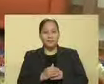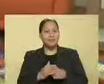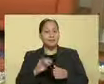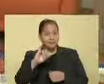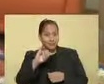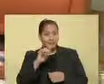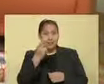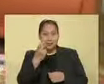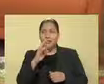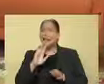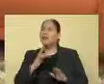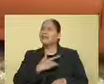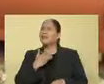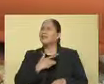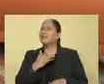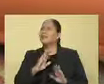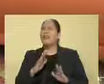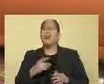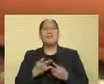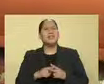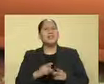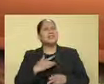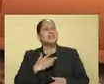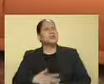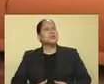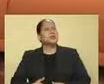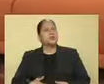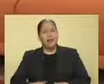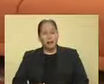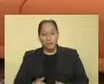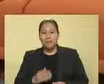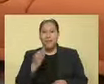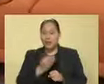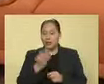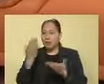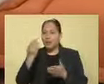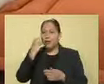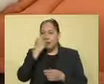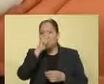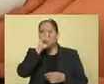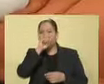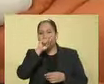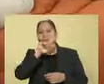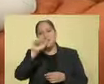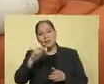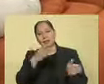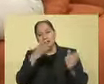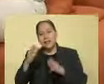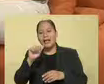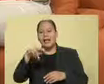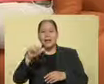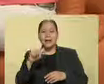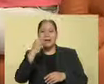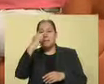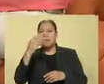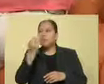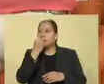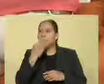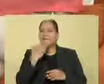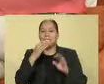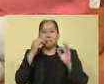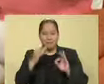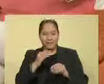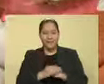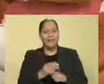Pues sí, ya hace hambre, ¿cómo no? ¿Y qué tal que empezamos la mañana con ojitos pajaritos y el rato con Ana Katy para comer como se debe, ¿no? Delicioso. Claro que